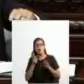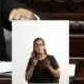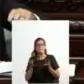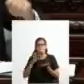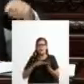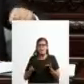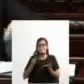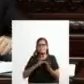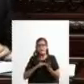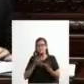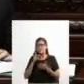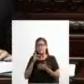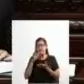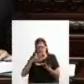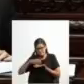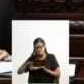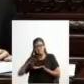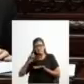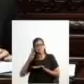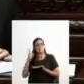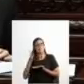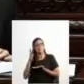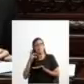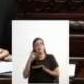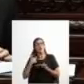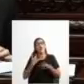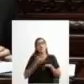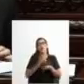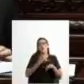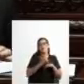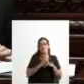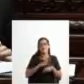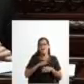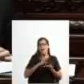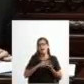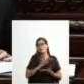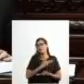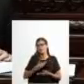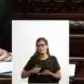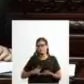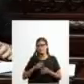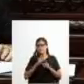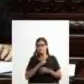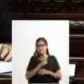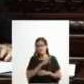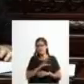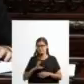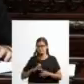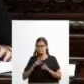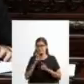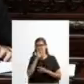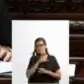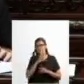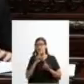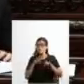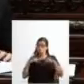al sector productivo con las cargas de los errores cometidos en la administración de las empresas públicas y entre todos